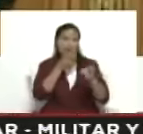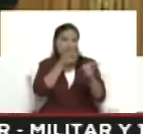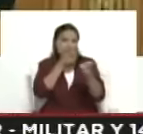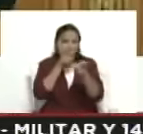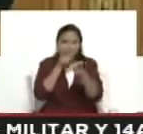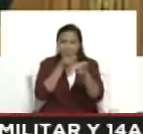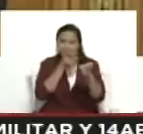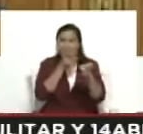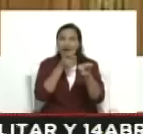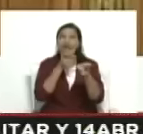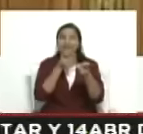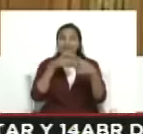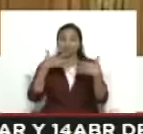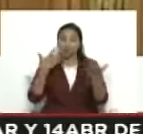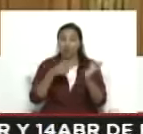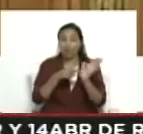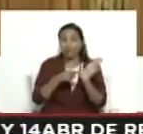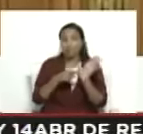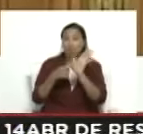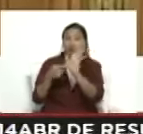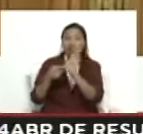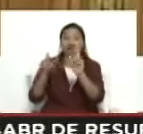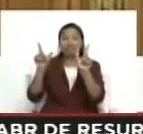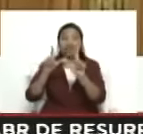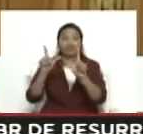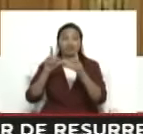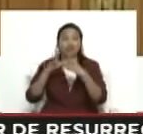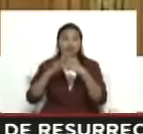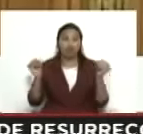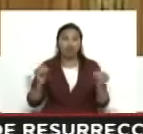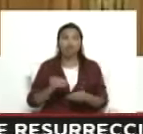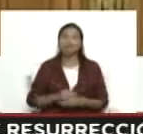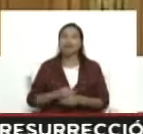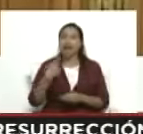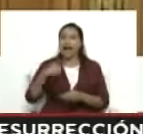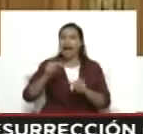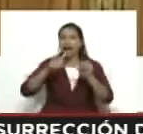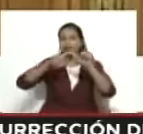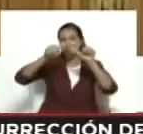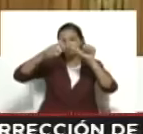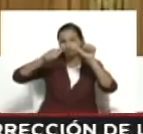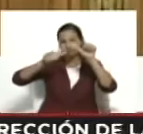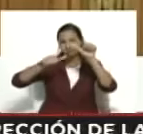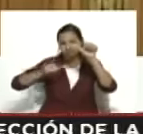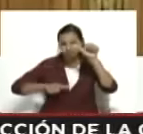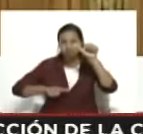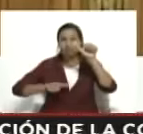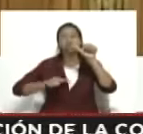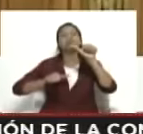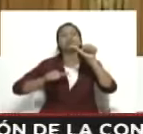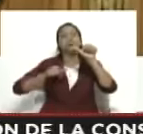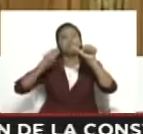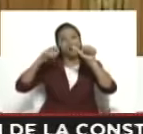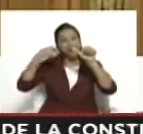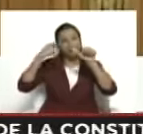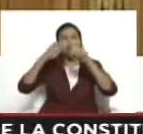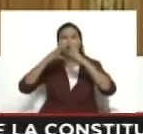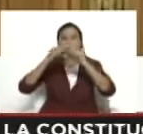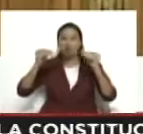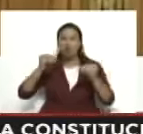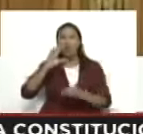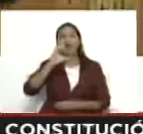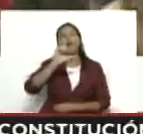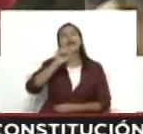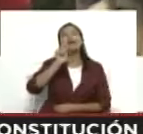del montaje principal. Hay un extraordinario documental que se llama Claves de una masacre, que hay que verlo,